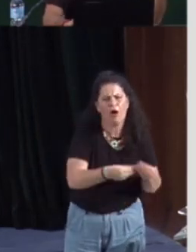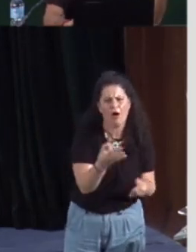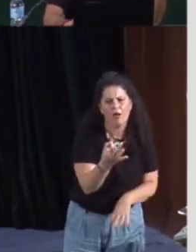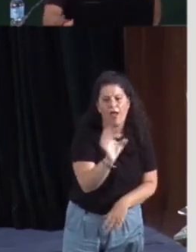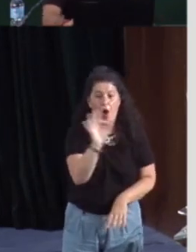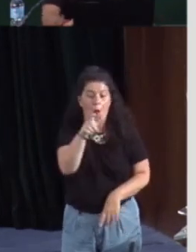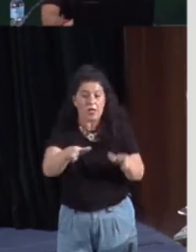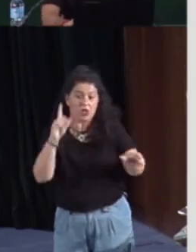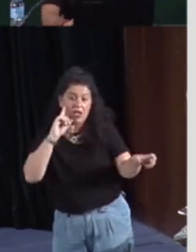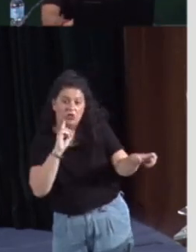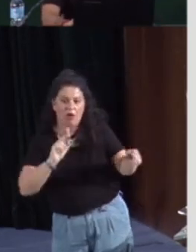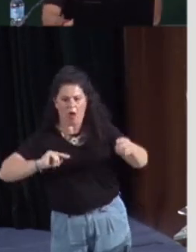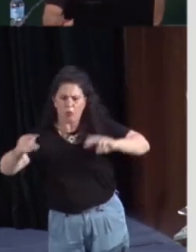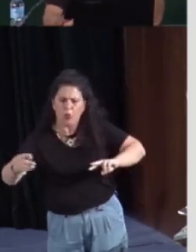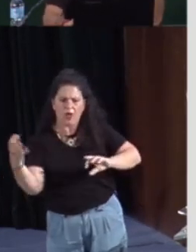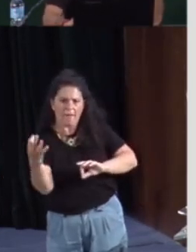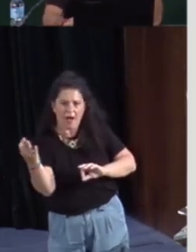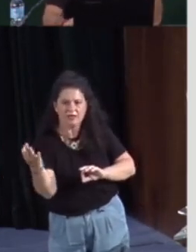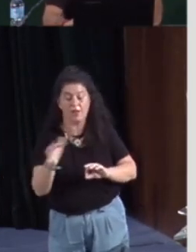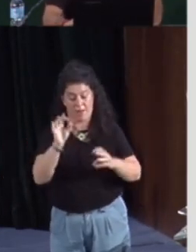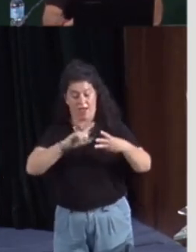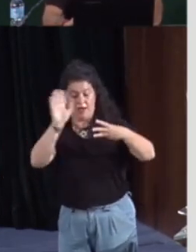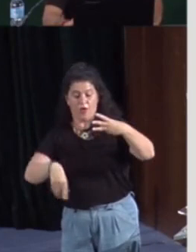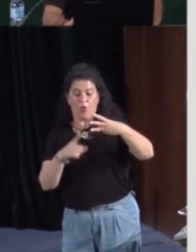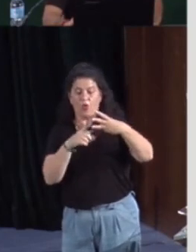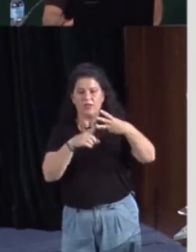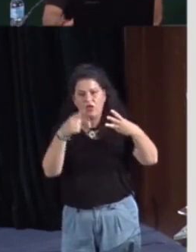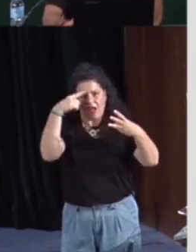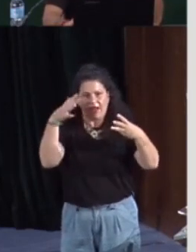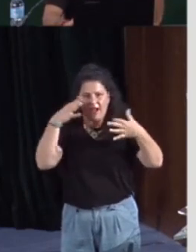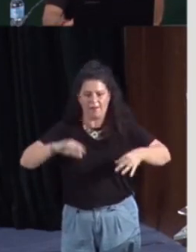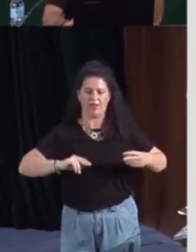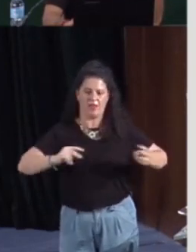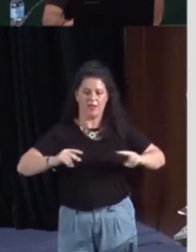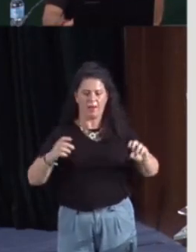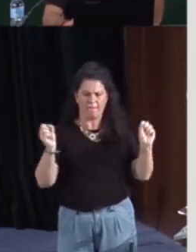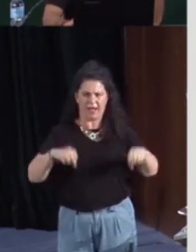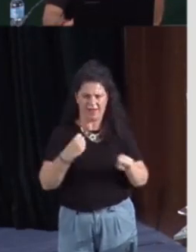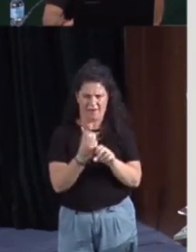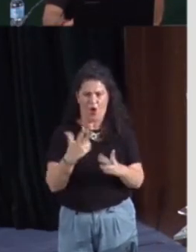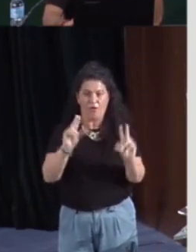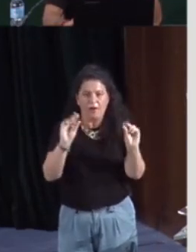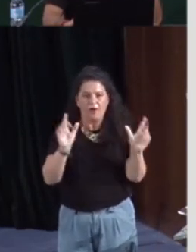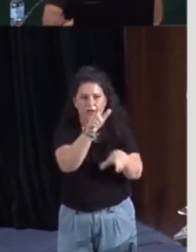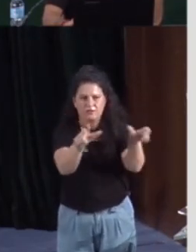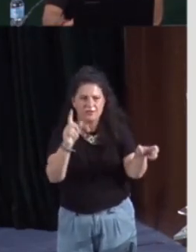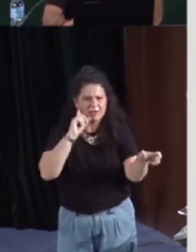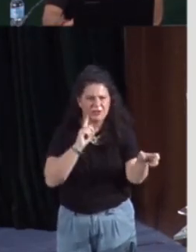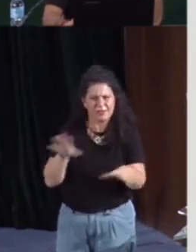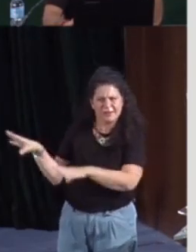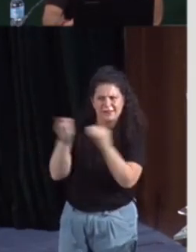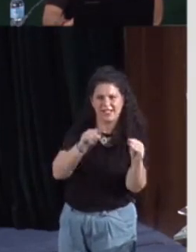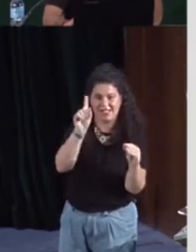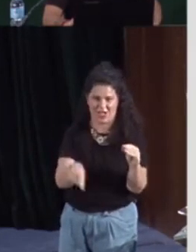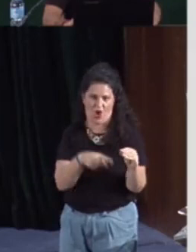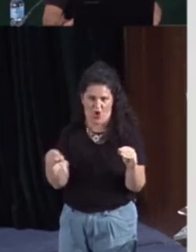traductores sordos, traductores oyentes, ver las diferencias entre las técnicas de traducción, y también valorar el grado de comprensión de las personas sordas de los textos finales,